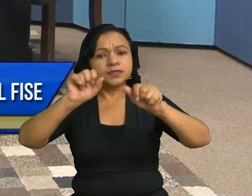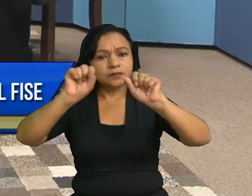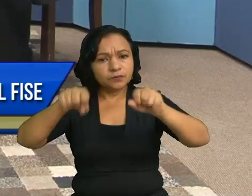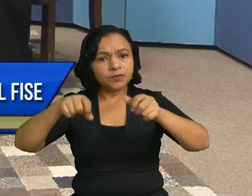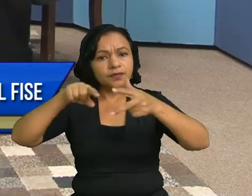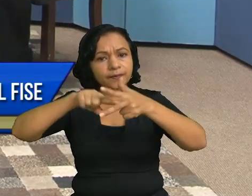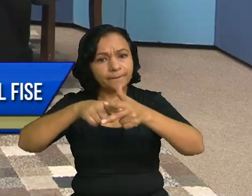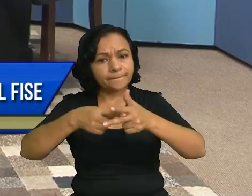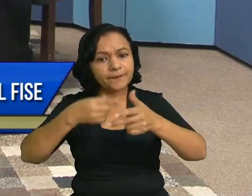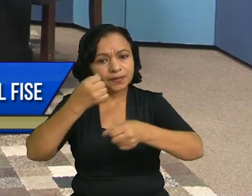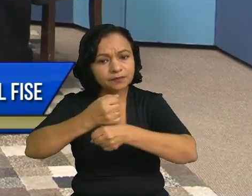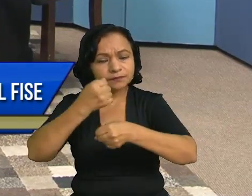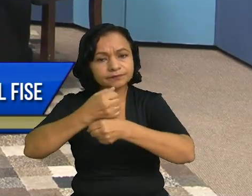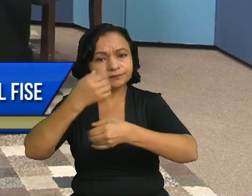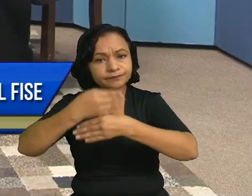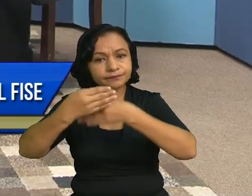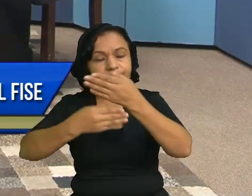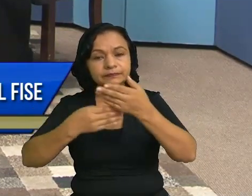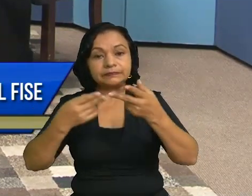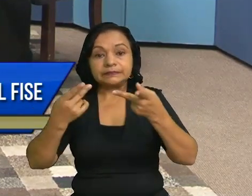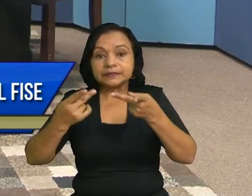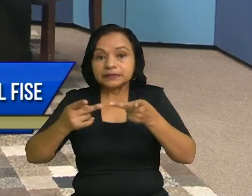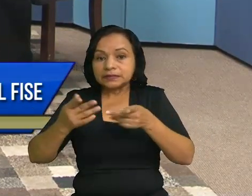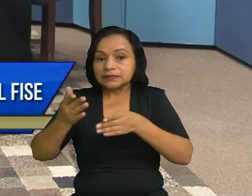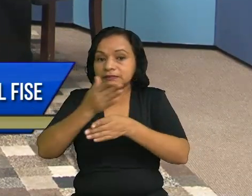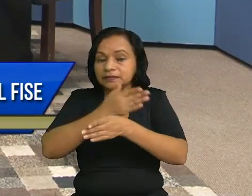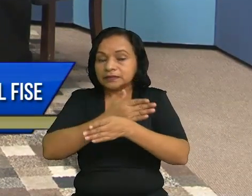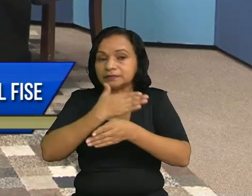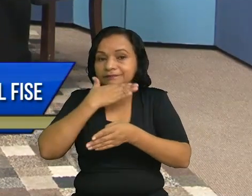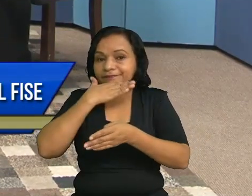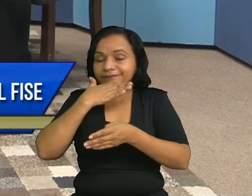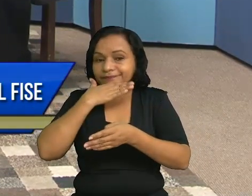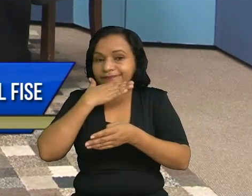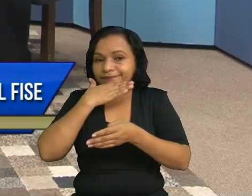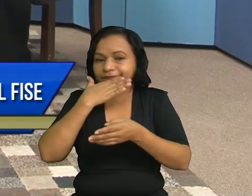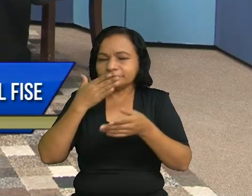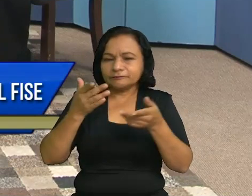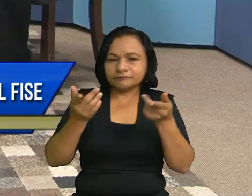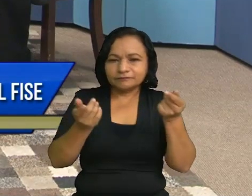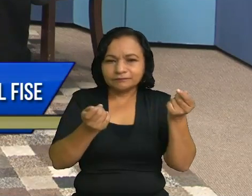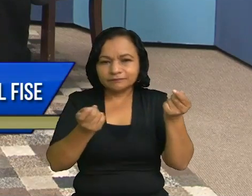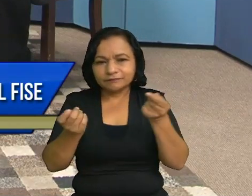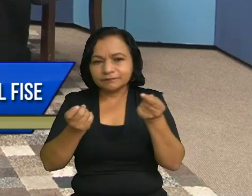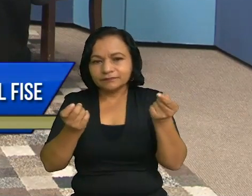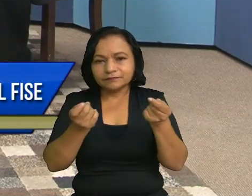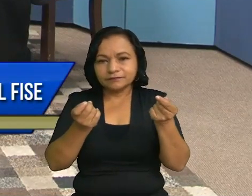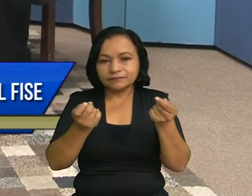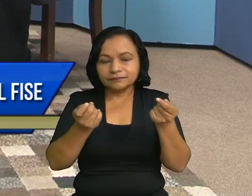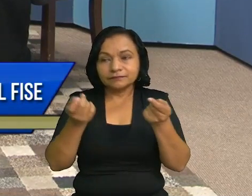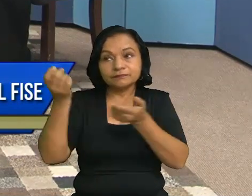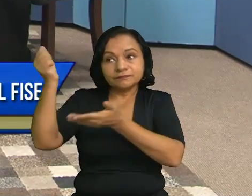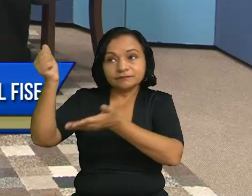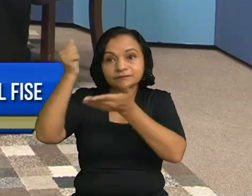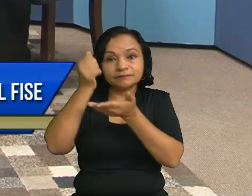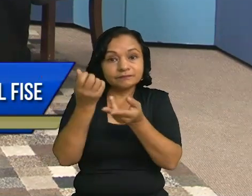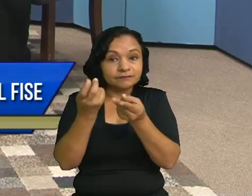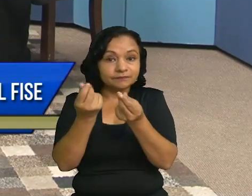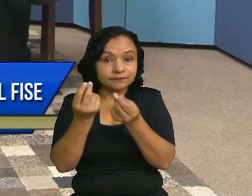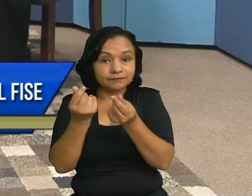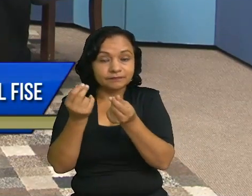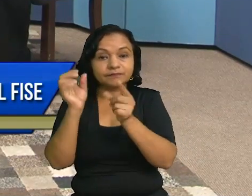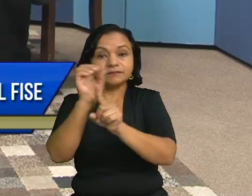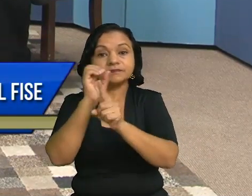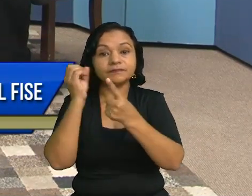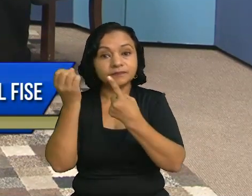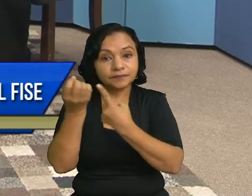por esta situación es decir nosotros estamos jugando con los tiempos también de la fuente de financiamiento que es un organismo